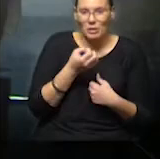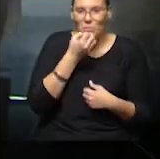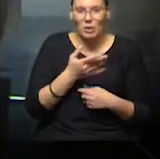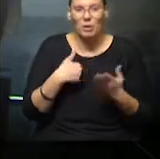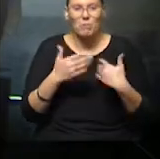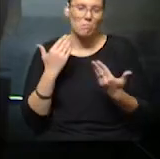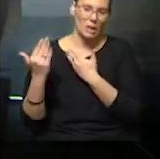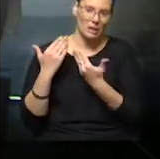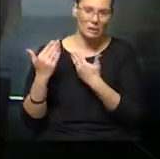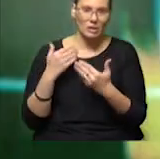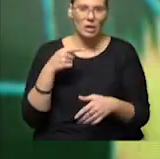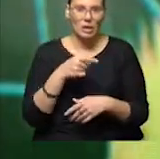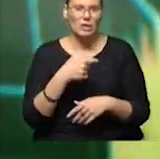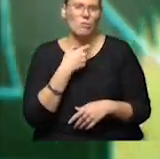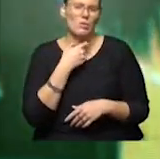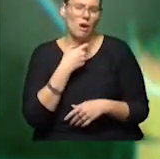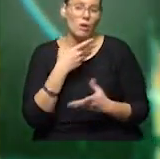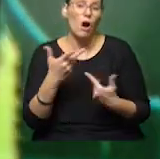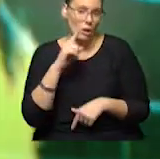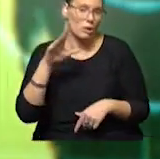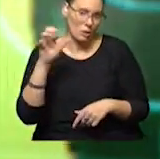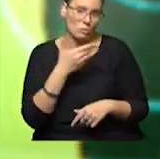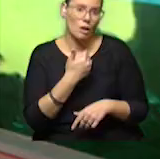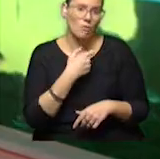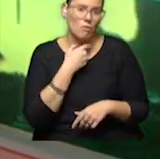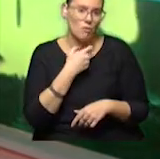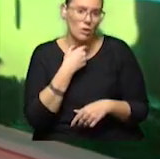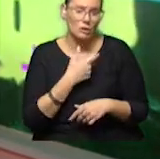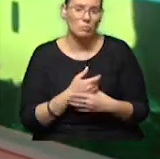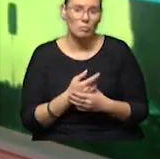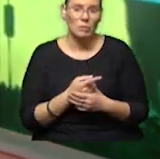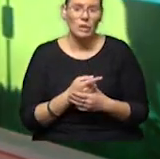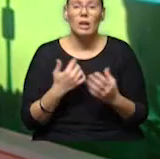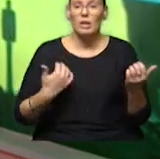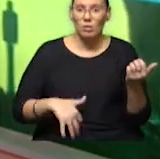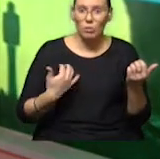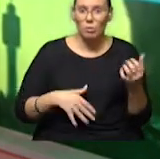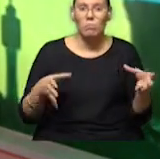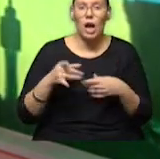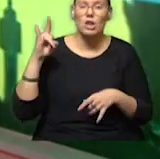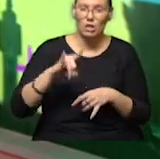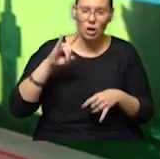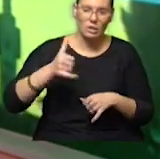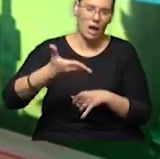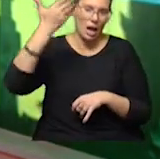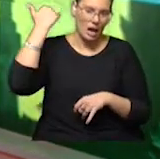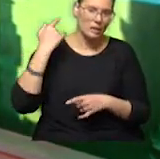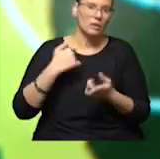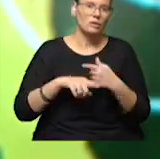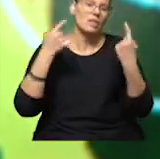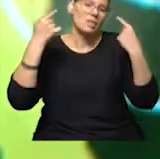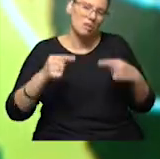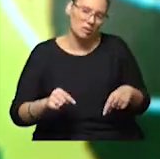más parientes. Ella tiene un vozarrón, ahora van a ver cuando cante. Y toca en formato banda de rock ya hace tiempo, entonces tiene otra cosa